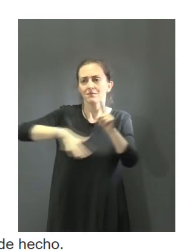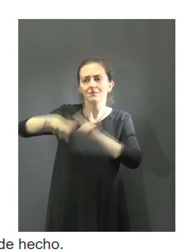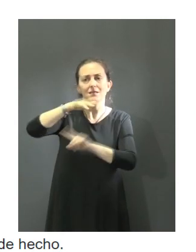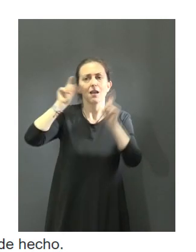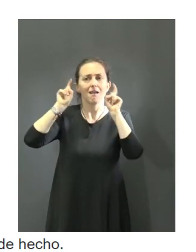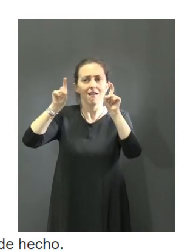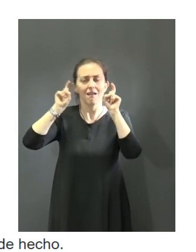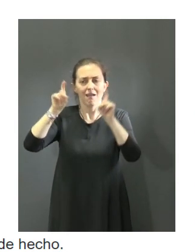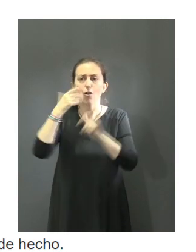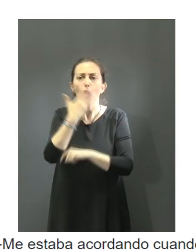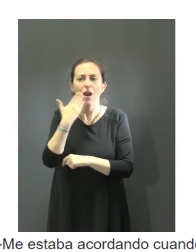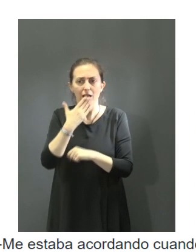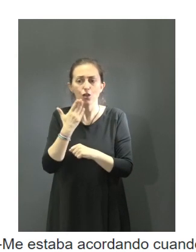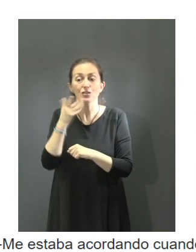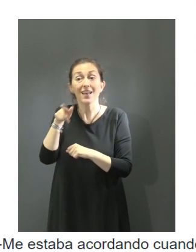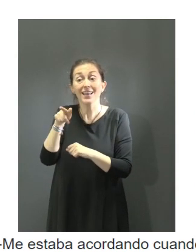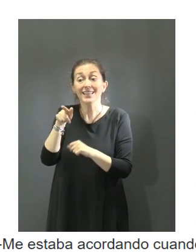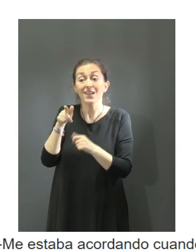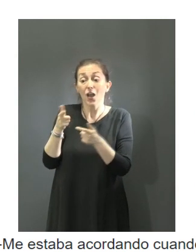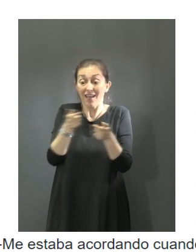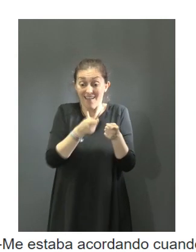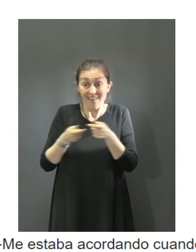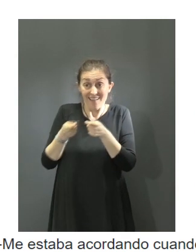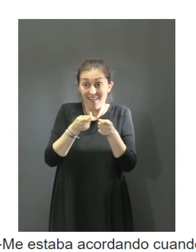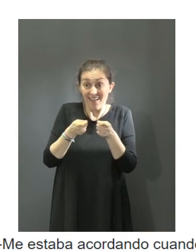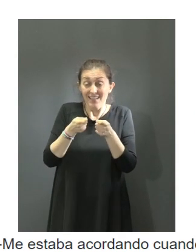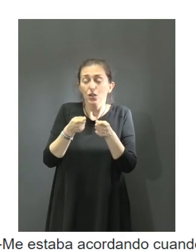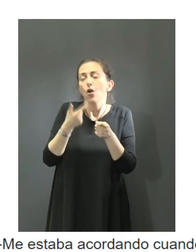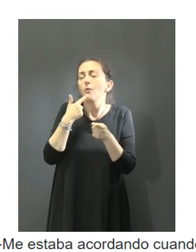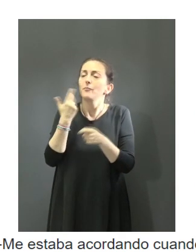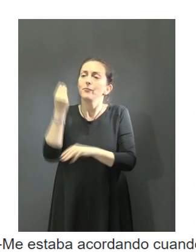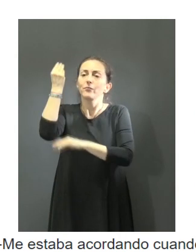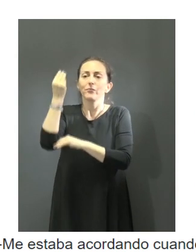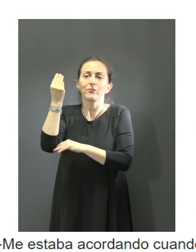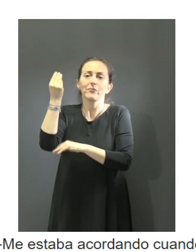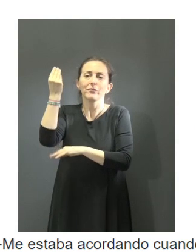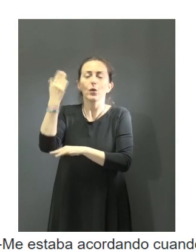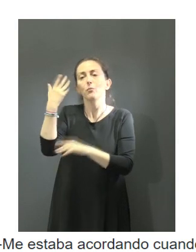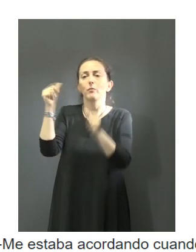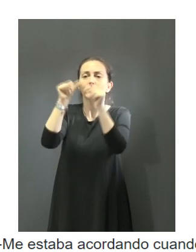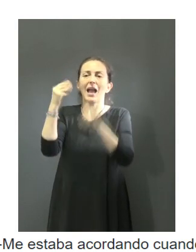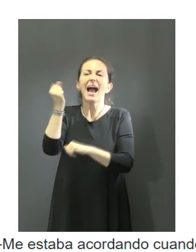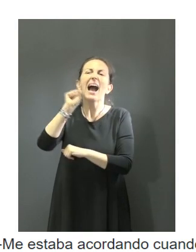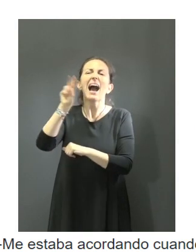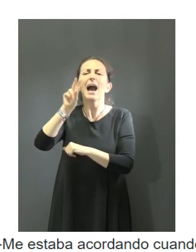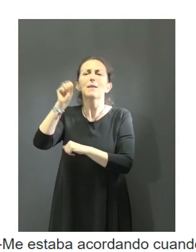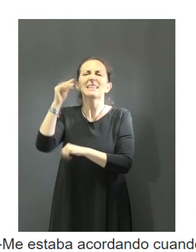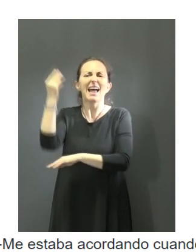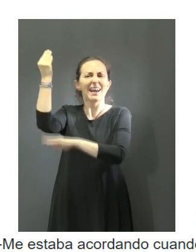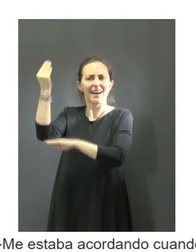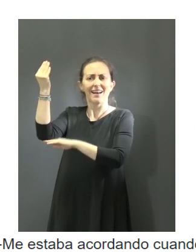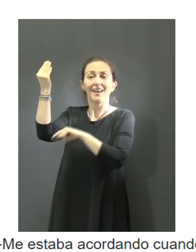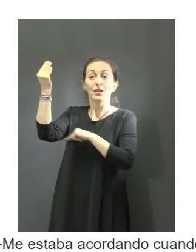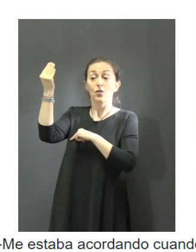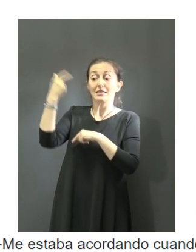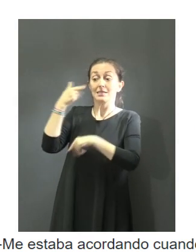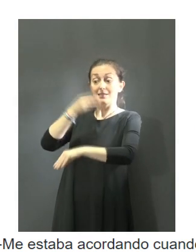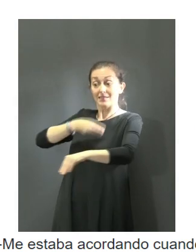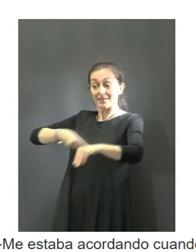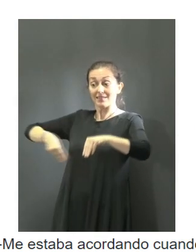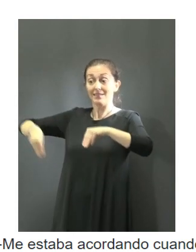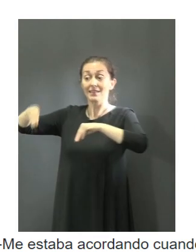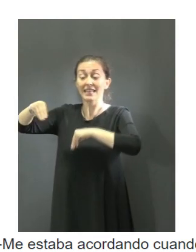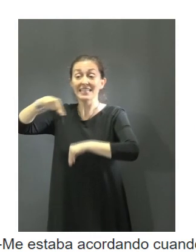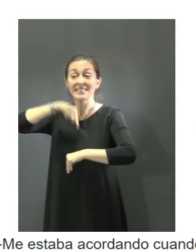educativos, que permite, a través de la interacción con avatares, ponerte en el lugar y entender cómo se puede sentir